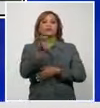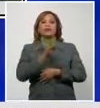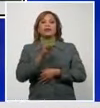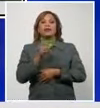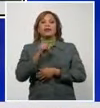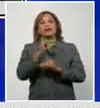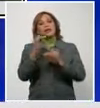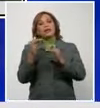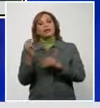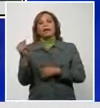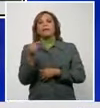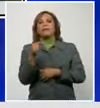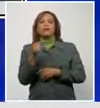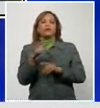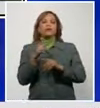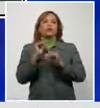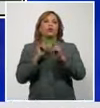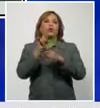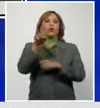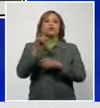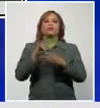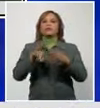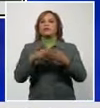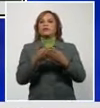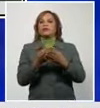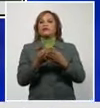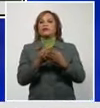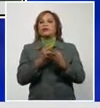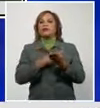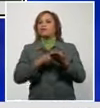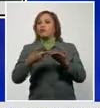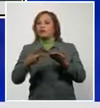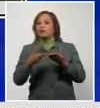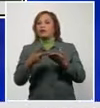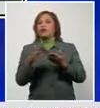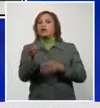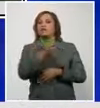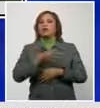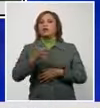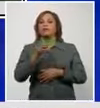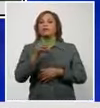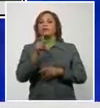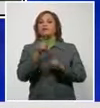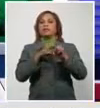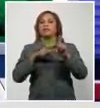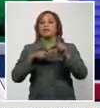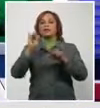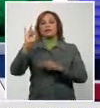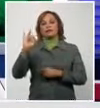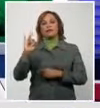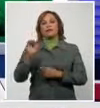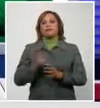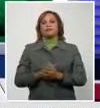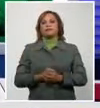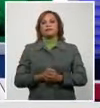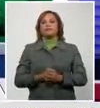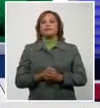de casos confirmados en los últimos 15 días, el municipio de Regla, con 7 casos. En